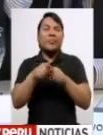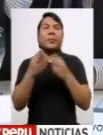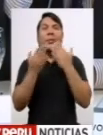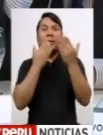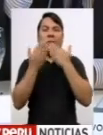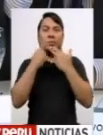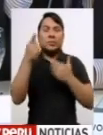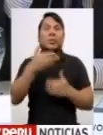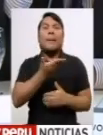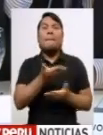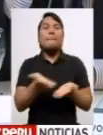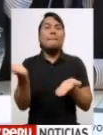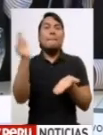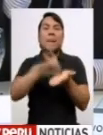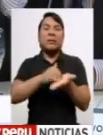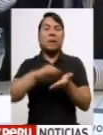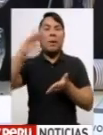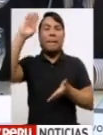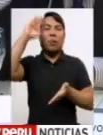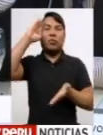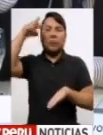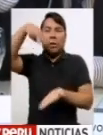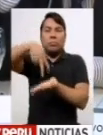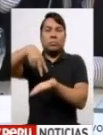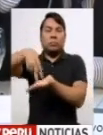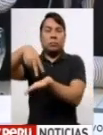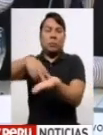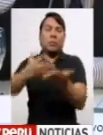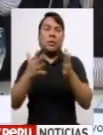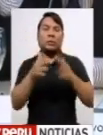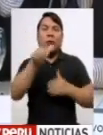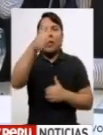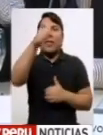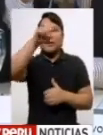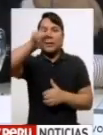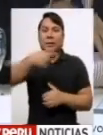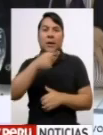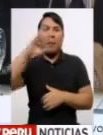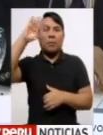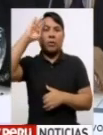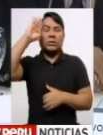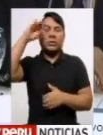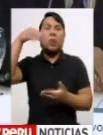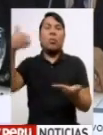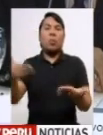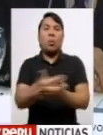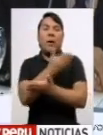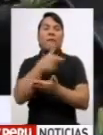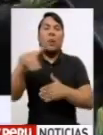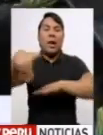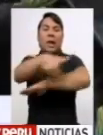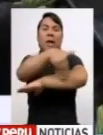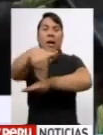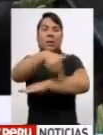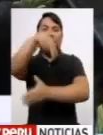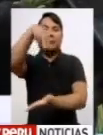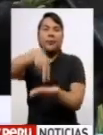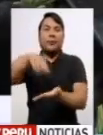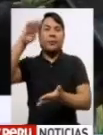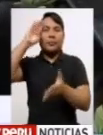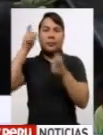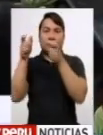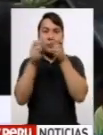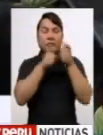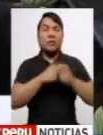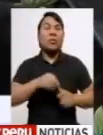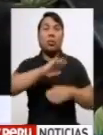presencia policial. Estamos hablando de esta meta de 10.000 policías nuevos en las calles. Cada grupo político